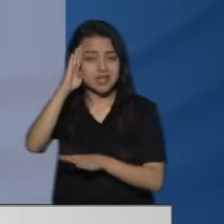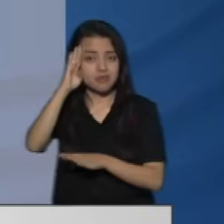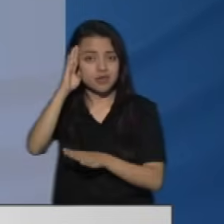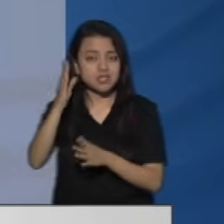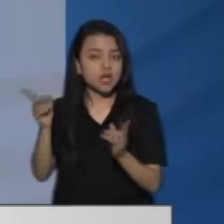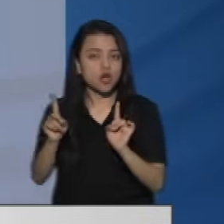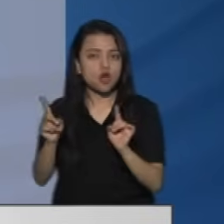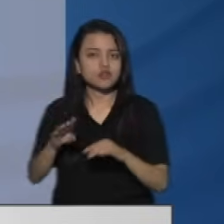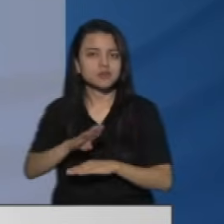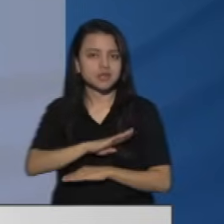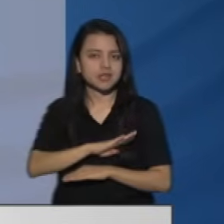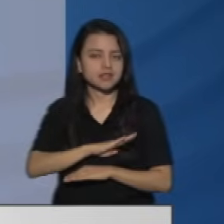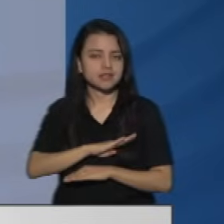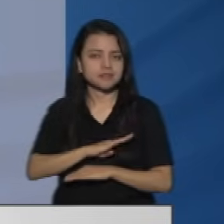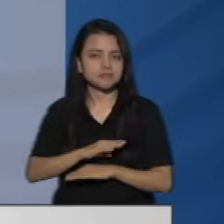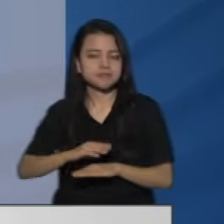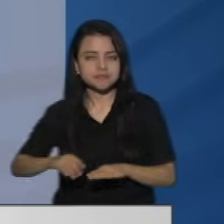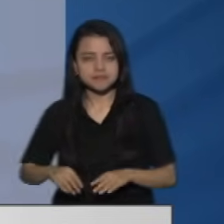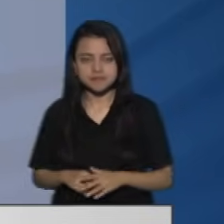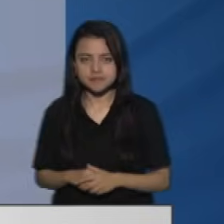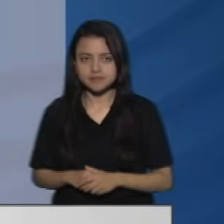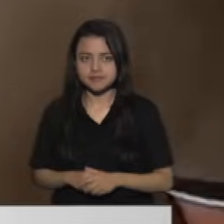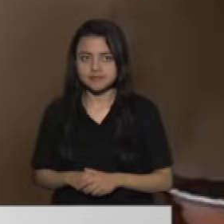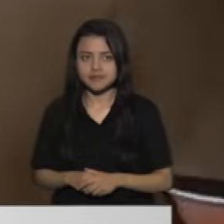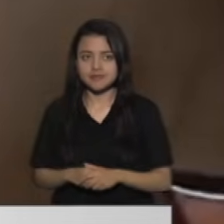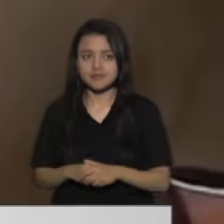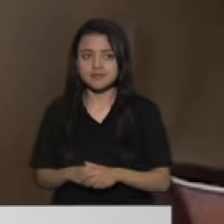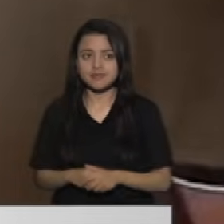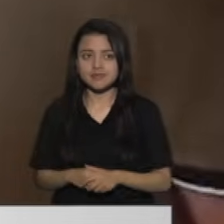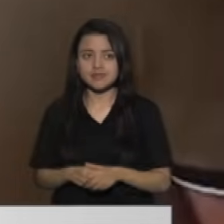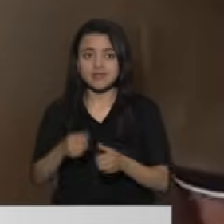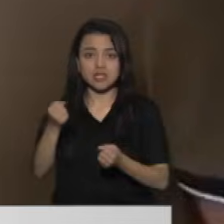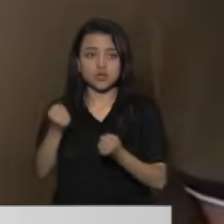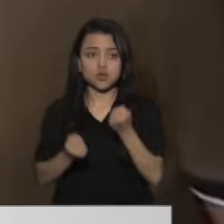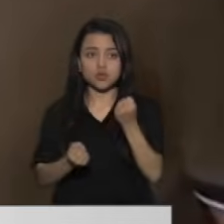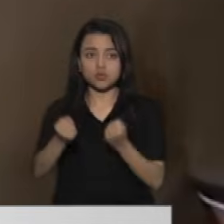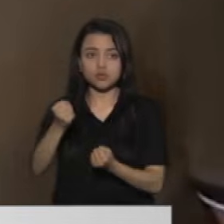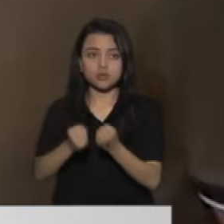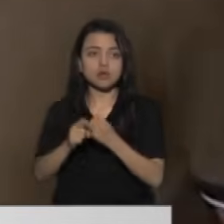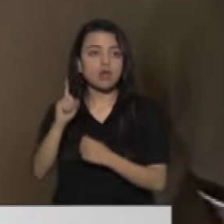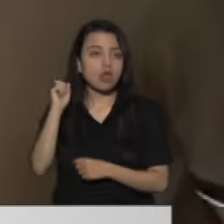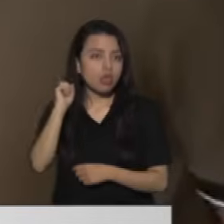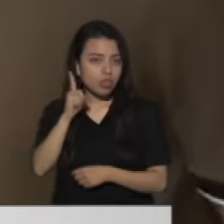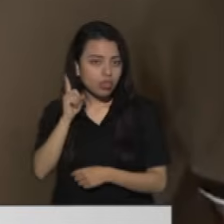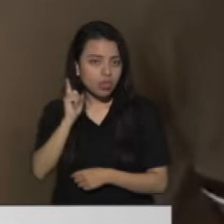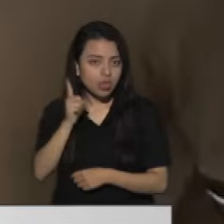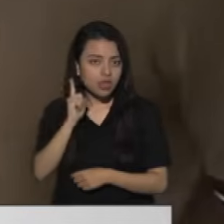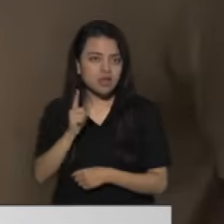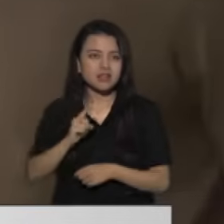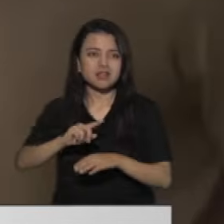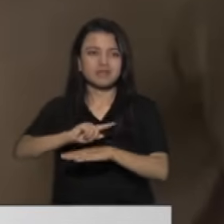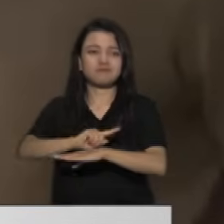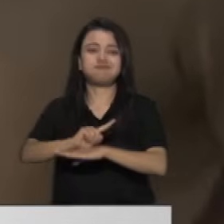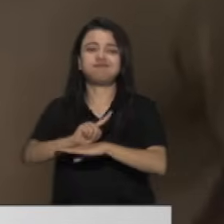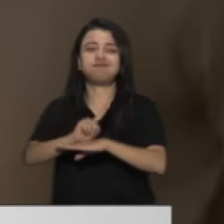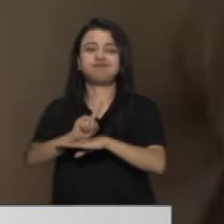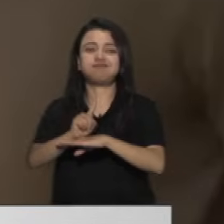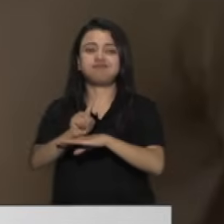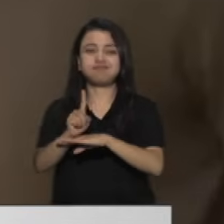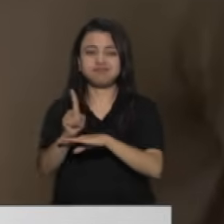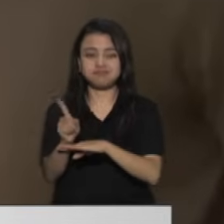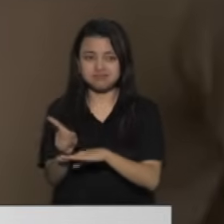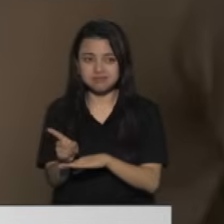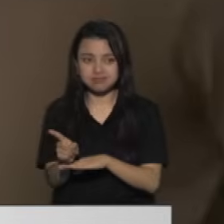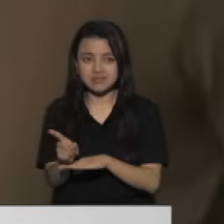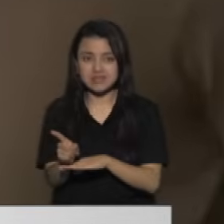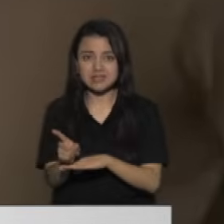alcaldía de Tocancipá. El patrullero conductor de esa camioneta se confirmó que estaba en estado de embriaguez y que iba a alta velocidad y, bueno, y por si fuera poco,